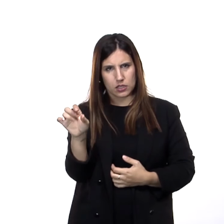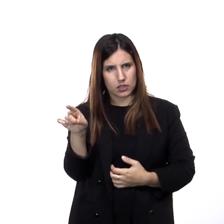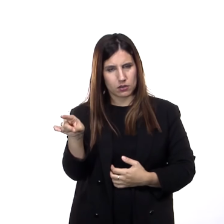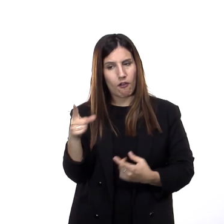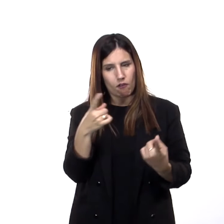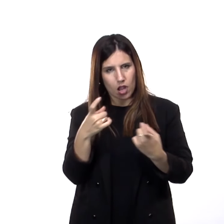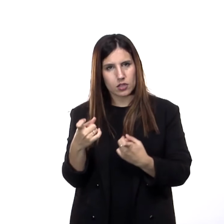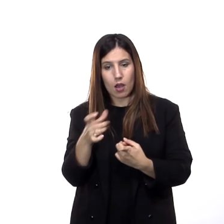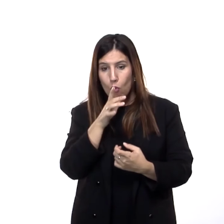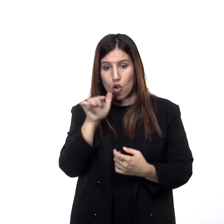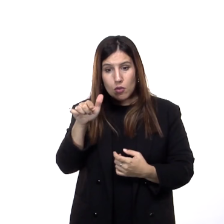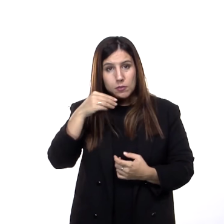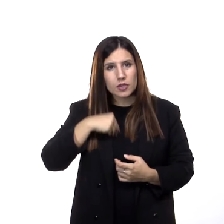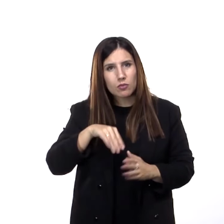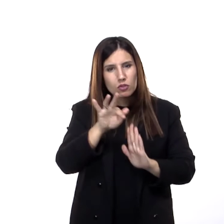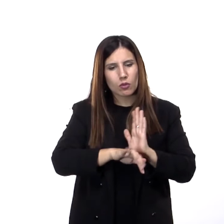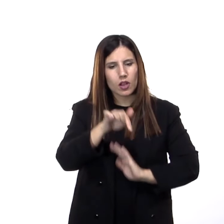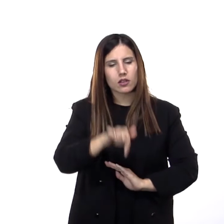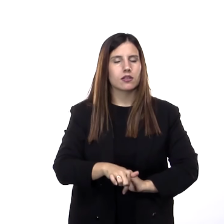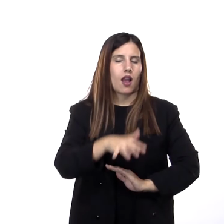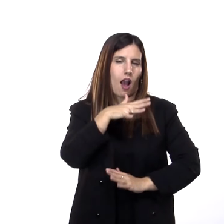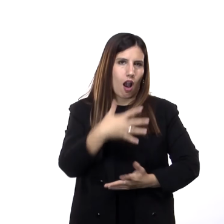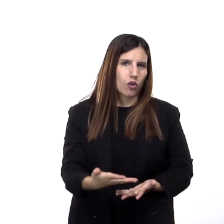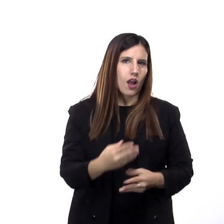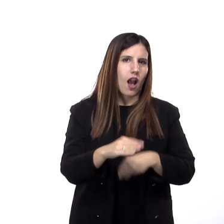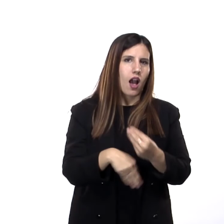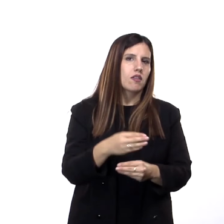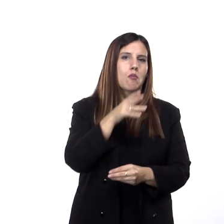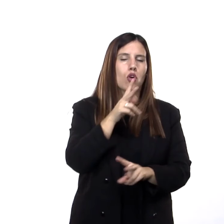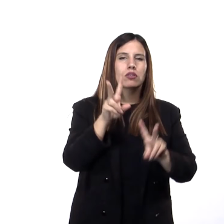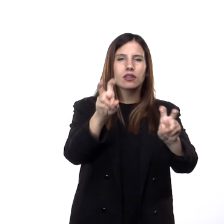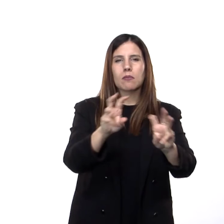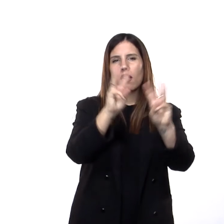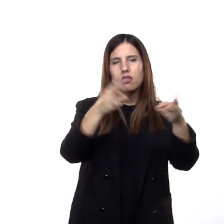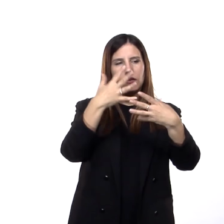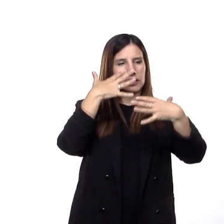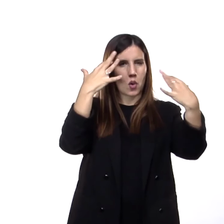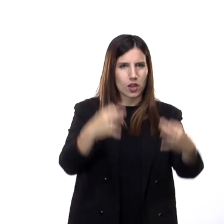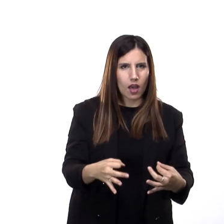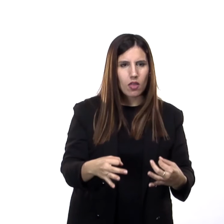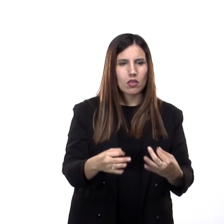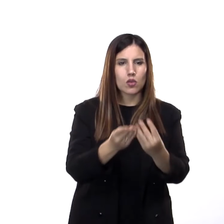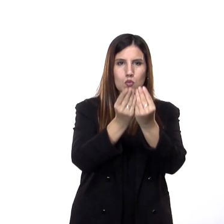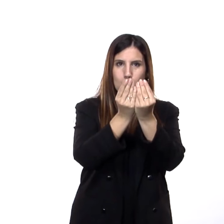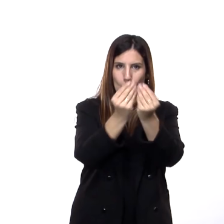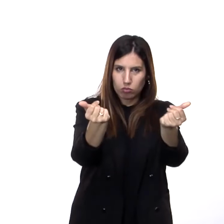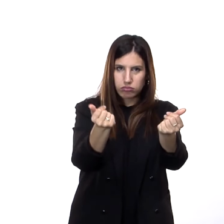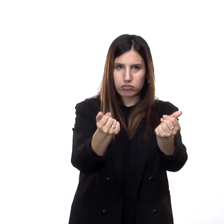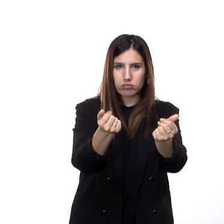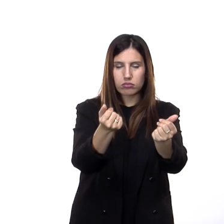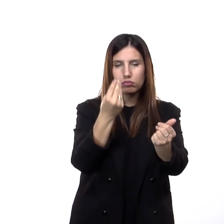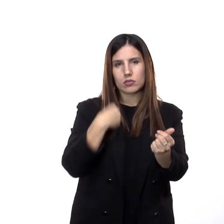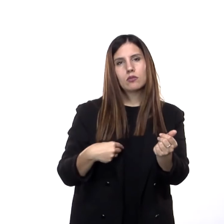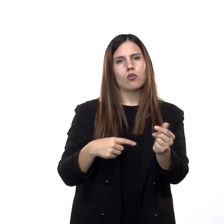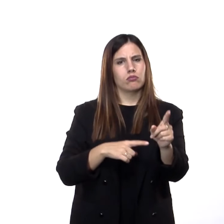en la mitigación de de eventos de ciberseguridad y de análisis de todos los eventos que se pueden producir que